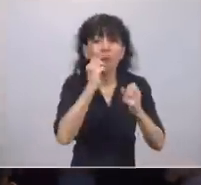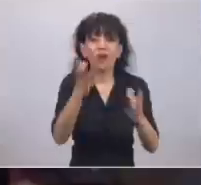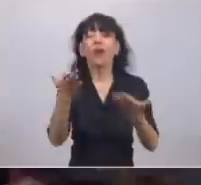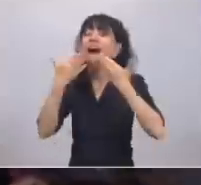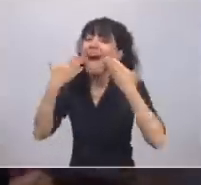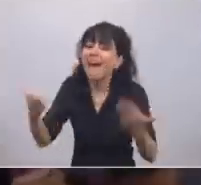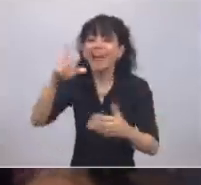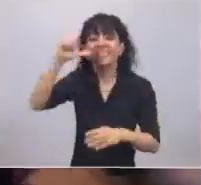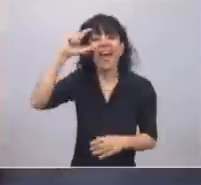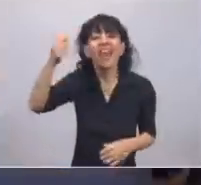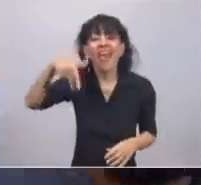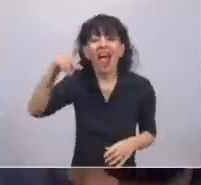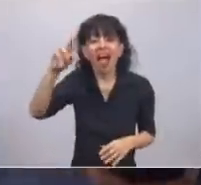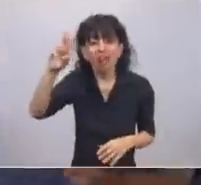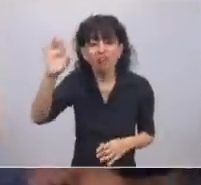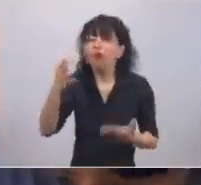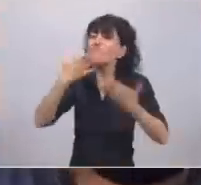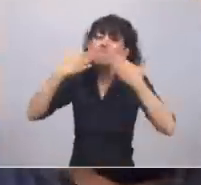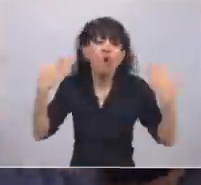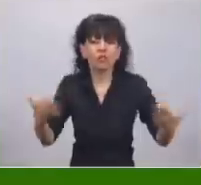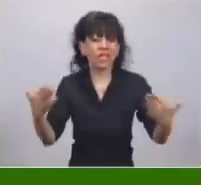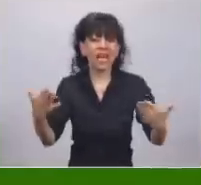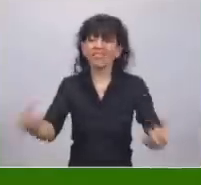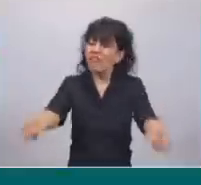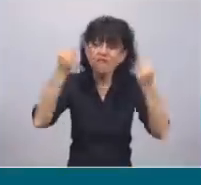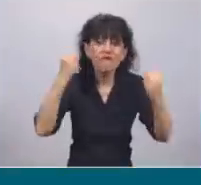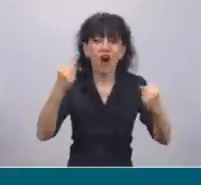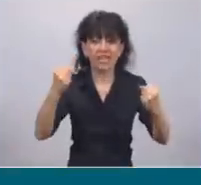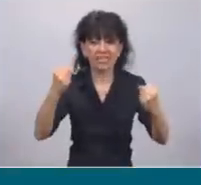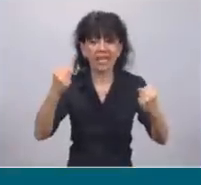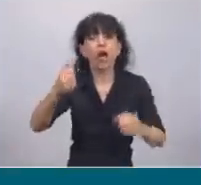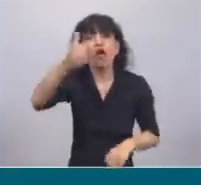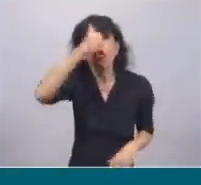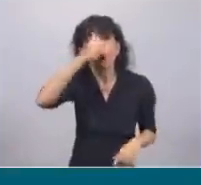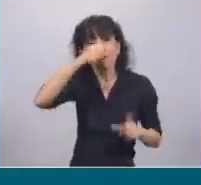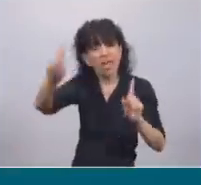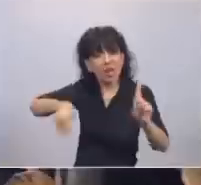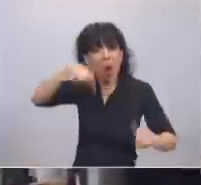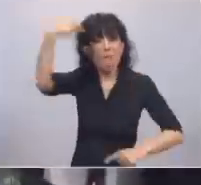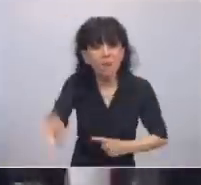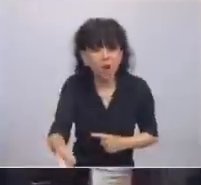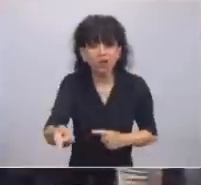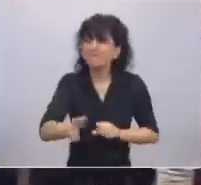Leandro. Muchas gracias. Mucha fuerza. El domingo,